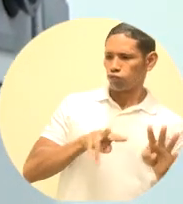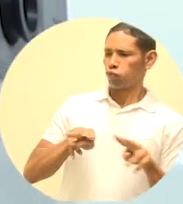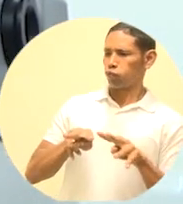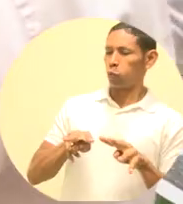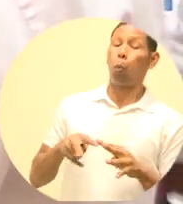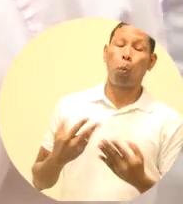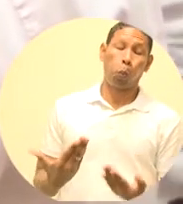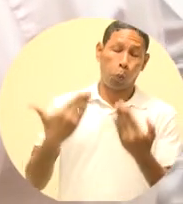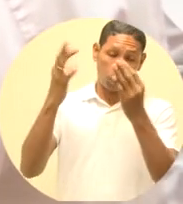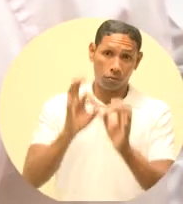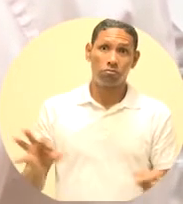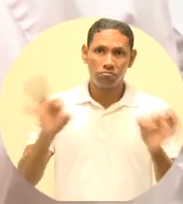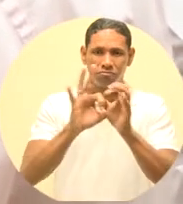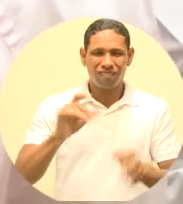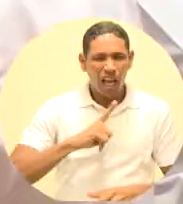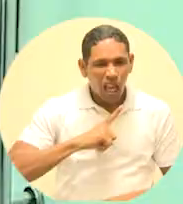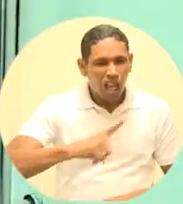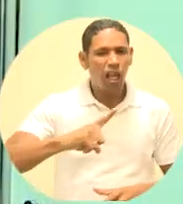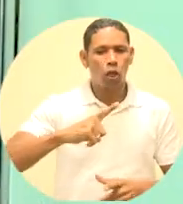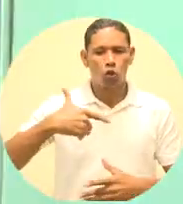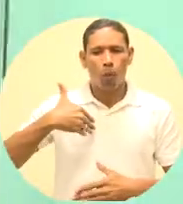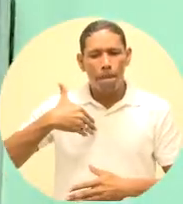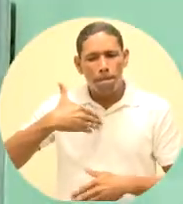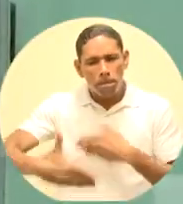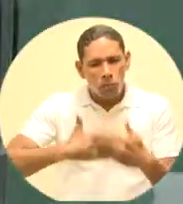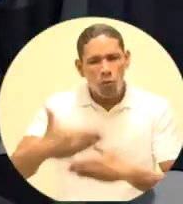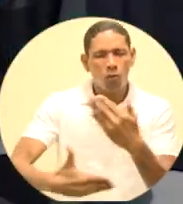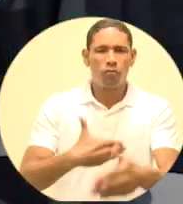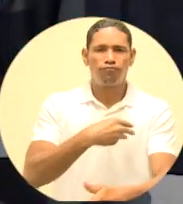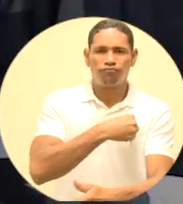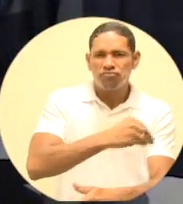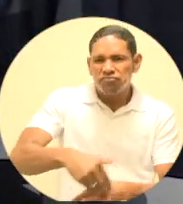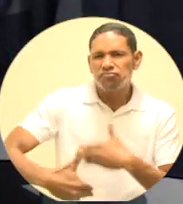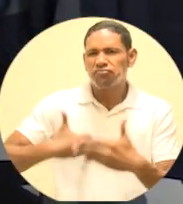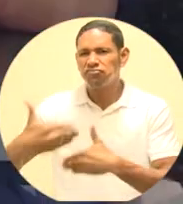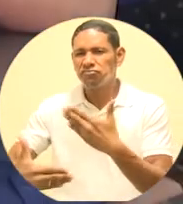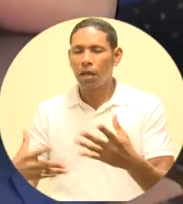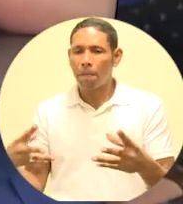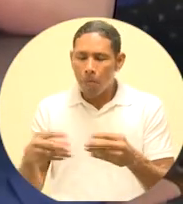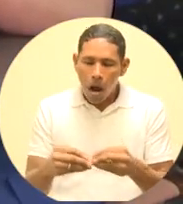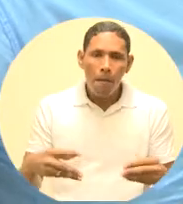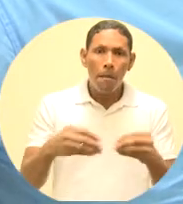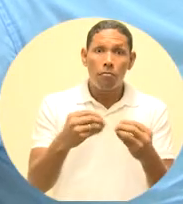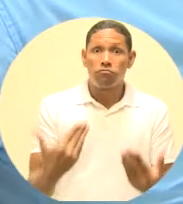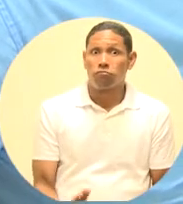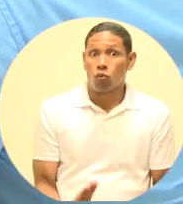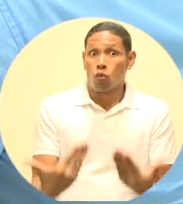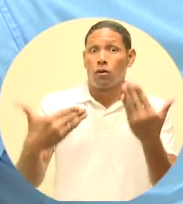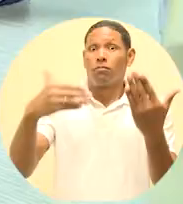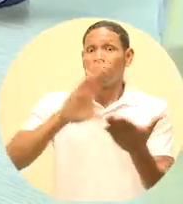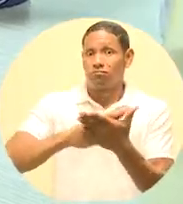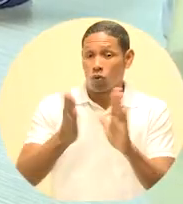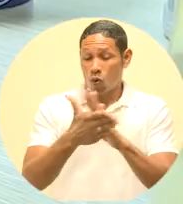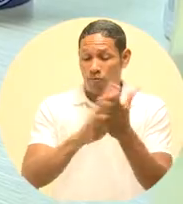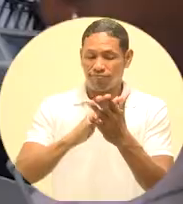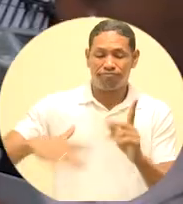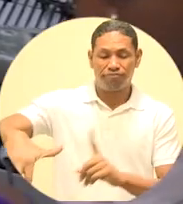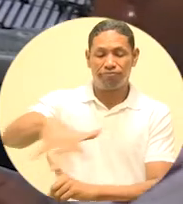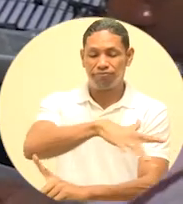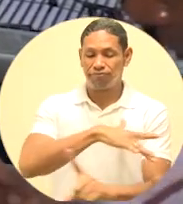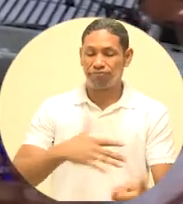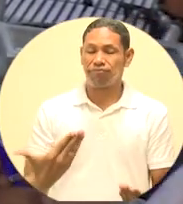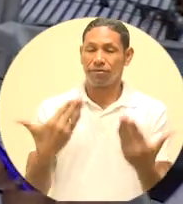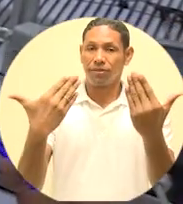como la rigurosa gestión administrativa en el liderazgo de procesos e iniciativas que se vienen traduciendo en mayores beneficios para la